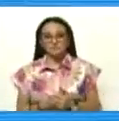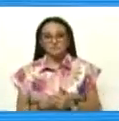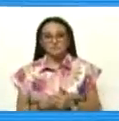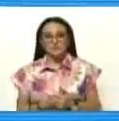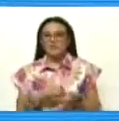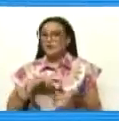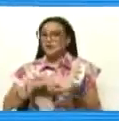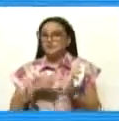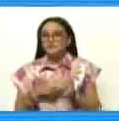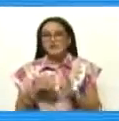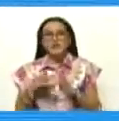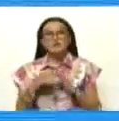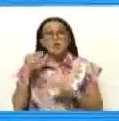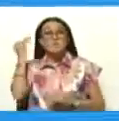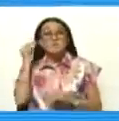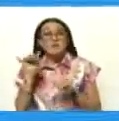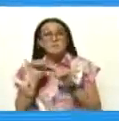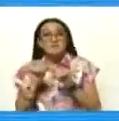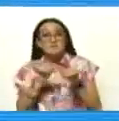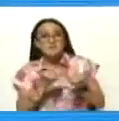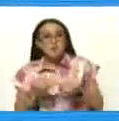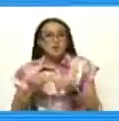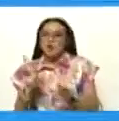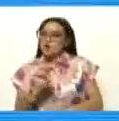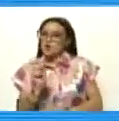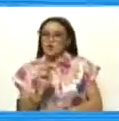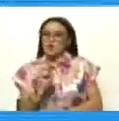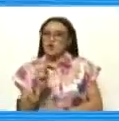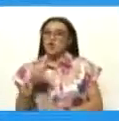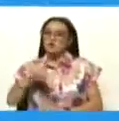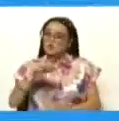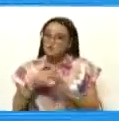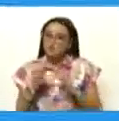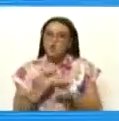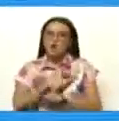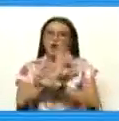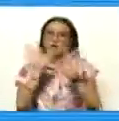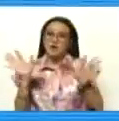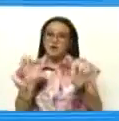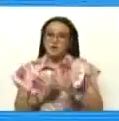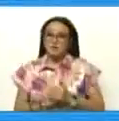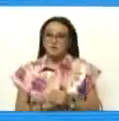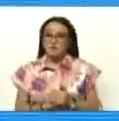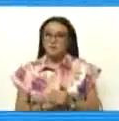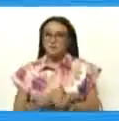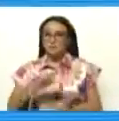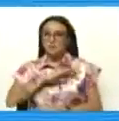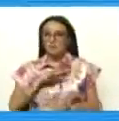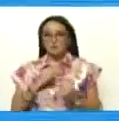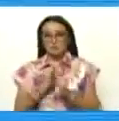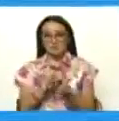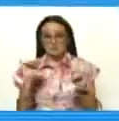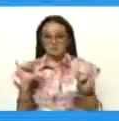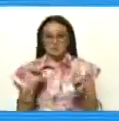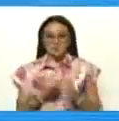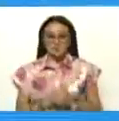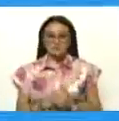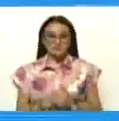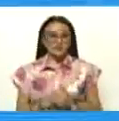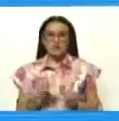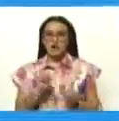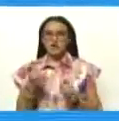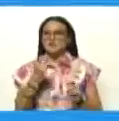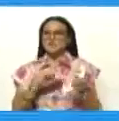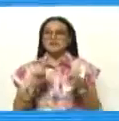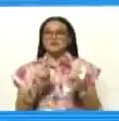igual, pero sí tenemos muy claro que nuestra soberanía, nuestra independencia, ni se vende ni